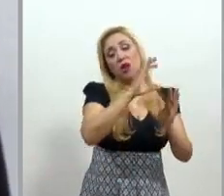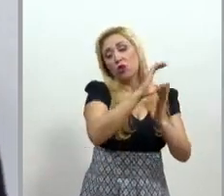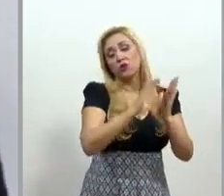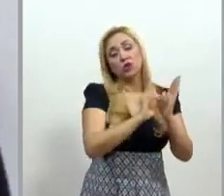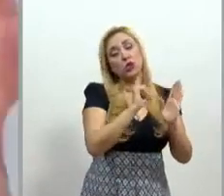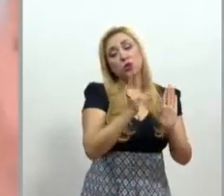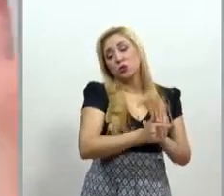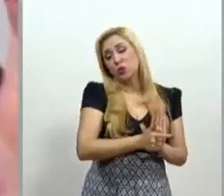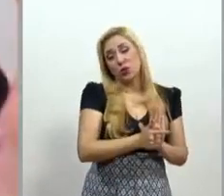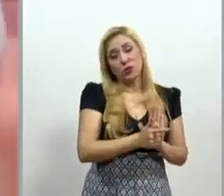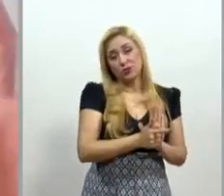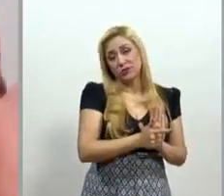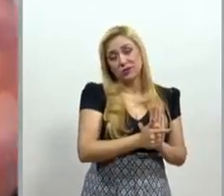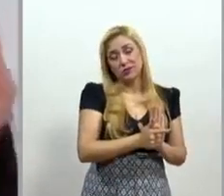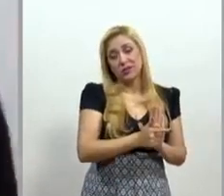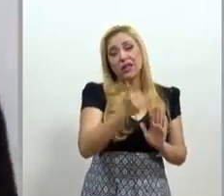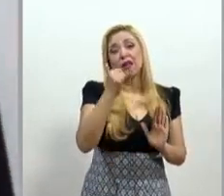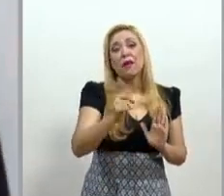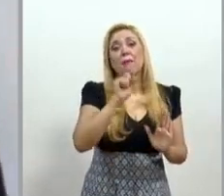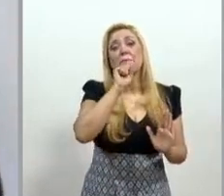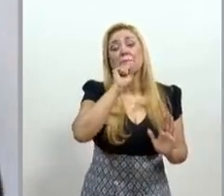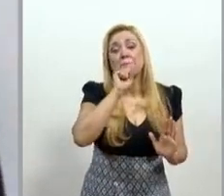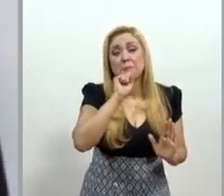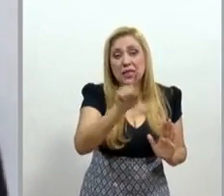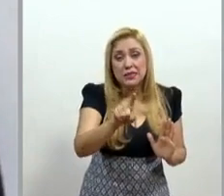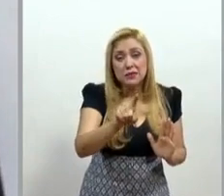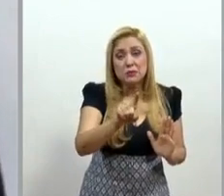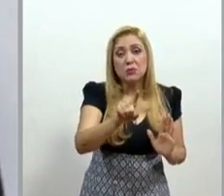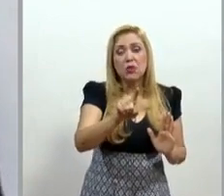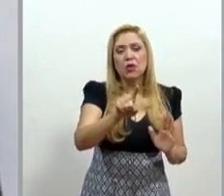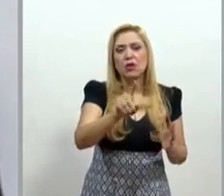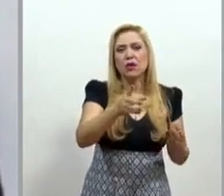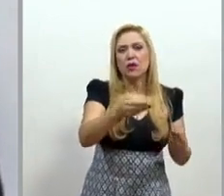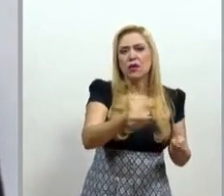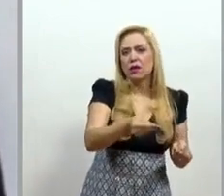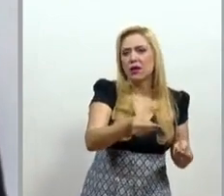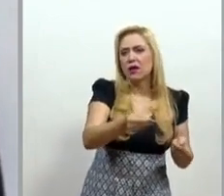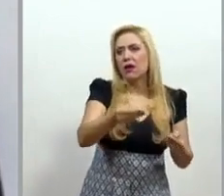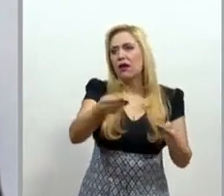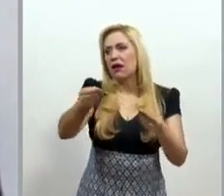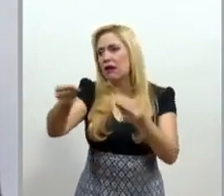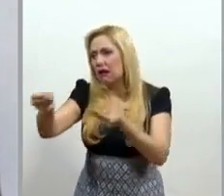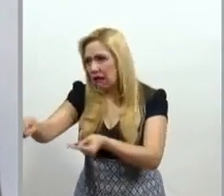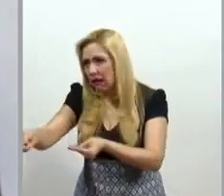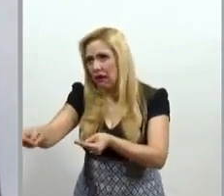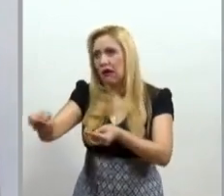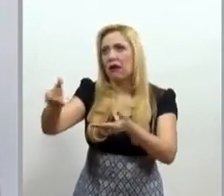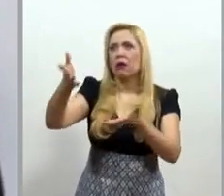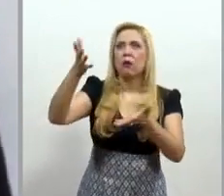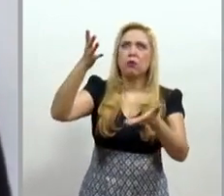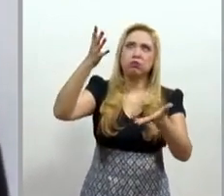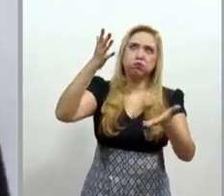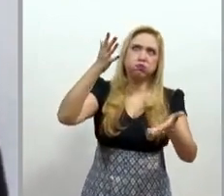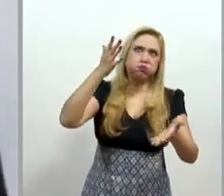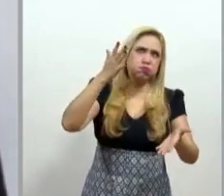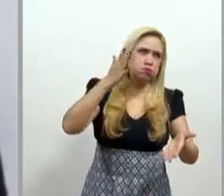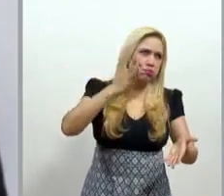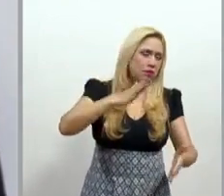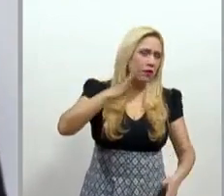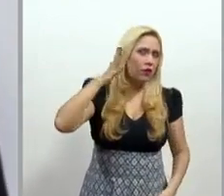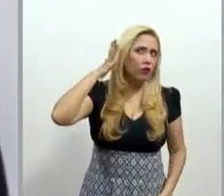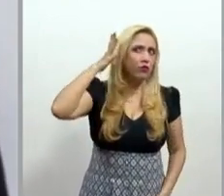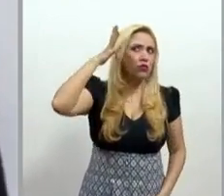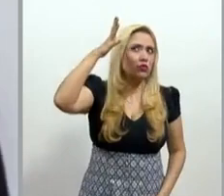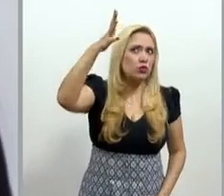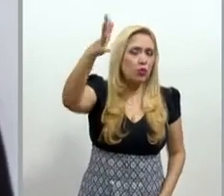además, porque le está trasladando una carga climática de hacer reducciones dolorosas a las